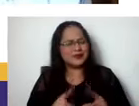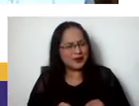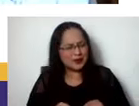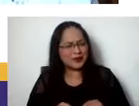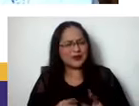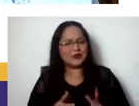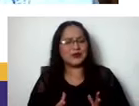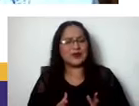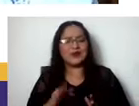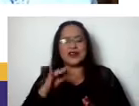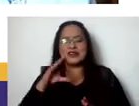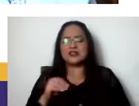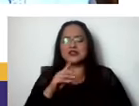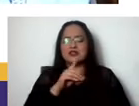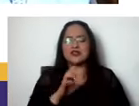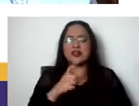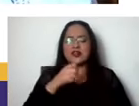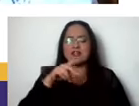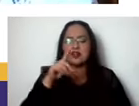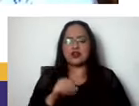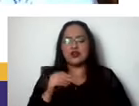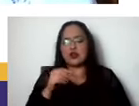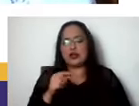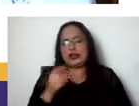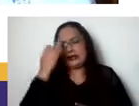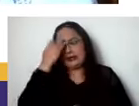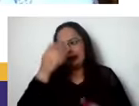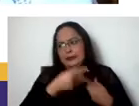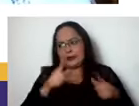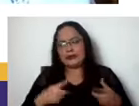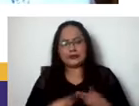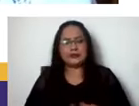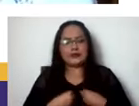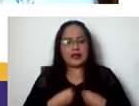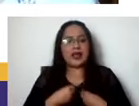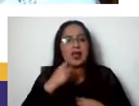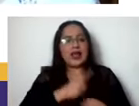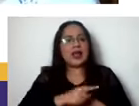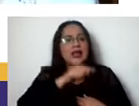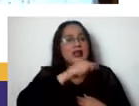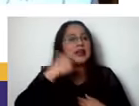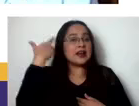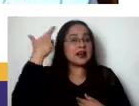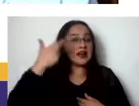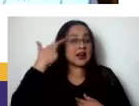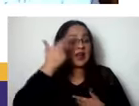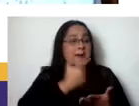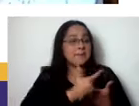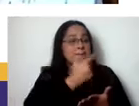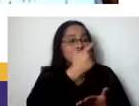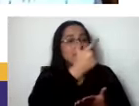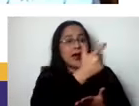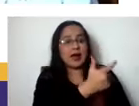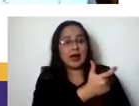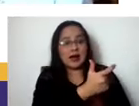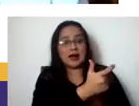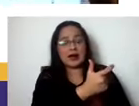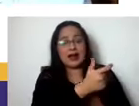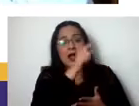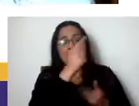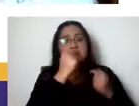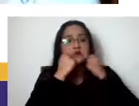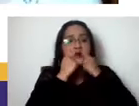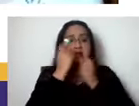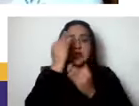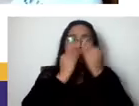pero pues que vivió en otra época y eran otras cosas. A él lo remuneraba el rey, que a él no le importaba si quién lo cuidaba o